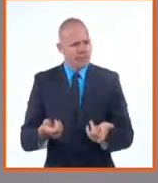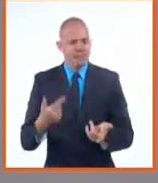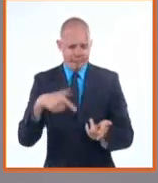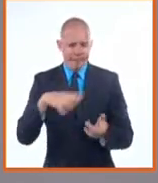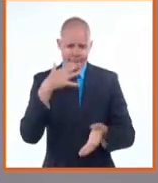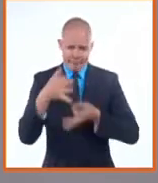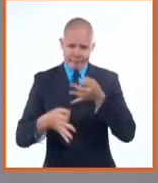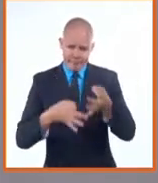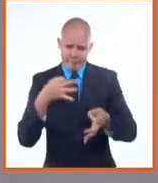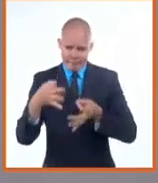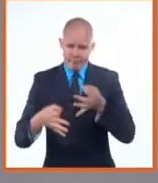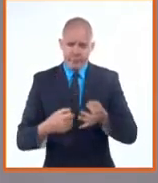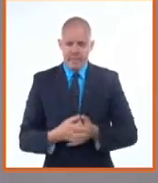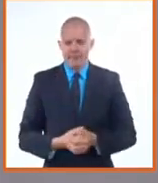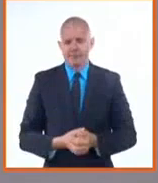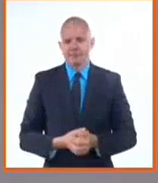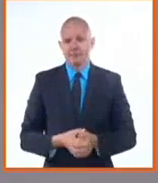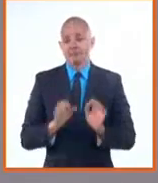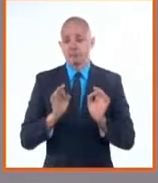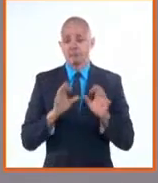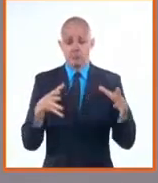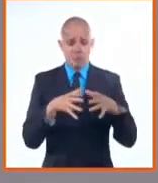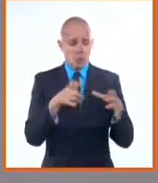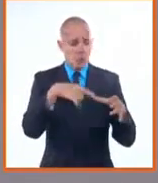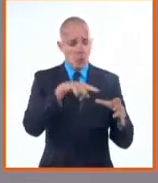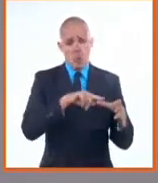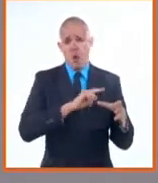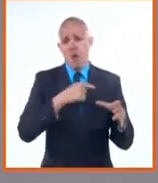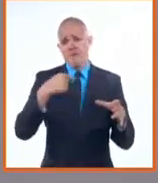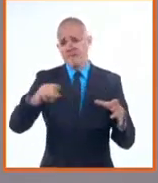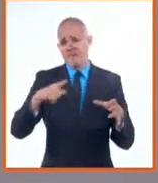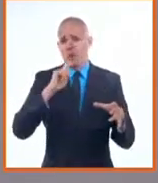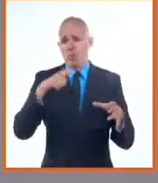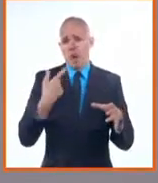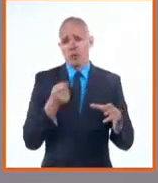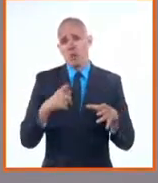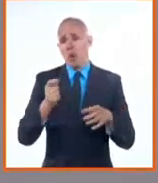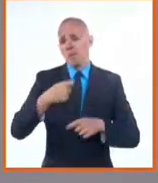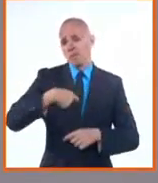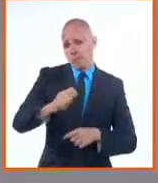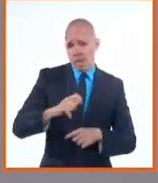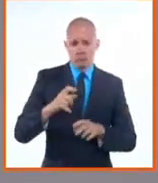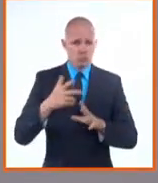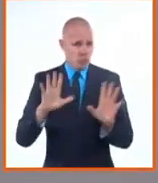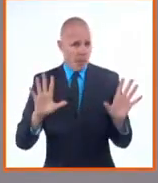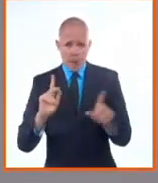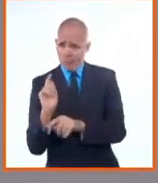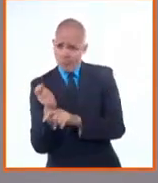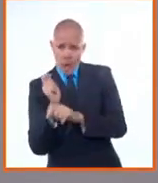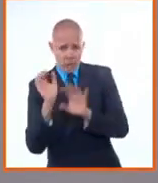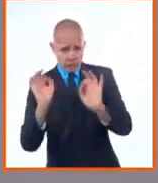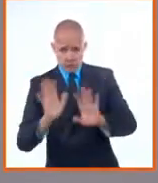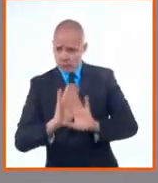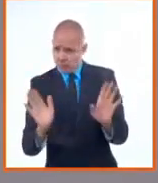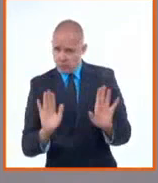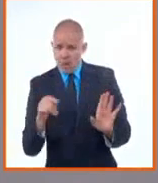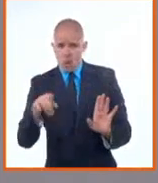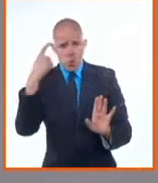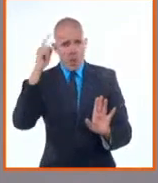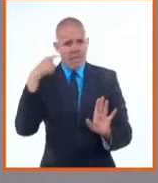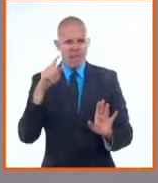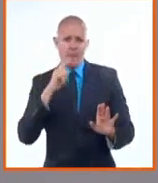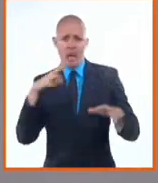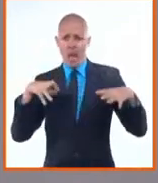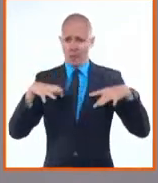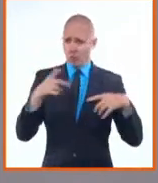lo que fue hacer la selección a cada una una de las sedes por donde fue pasando decía lazo lo